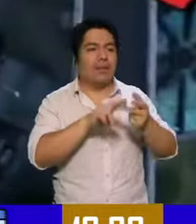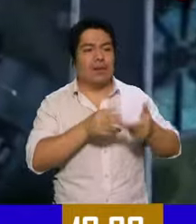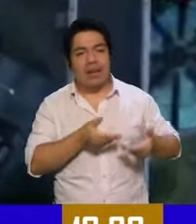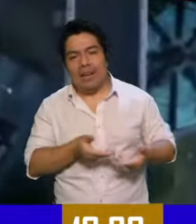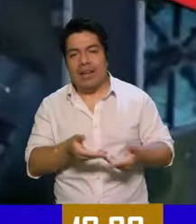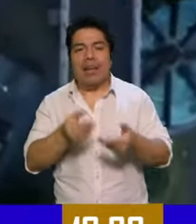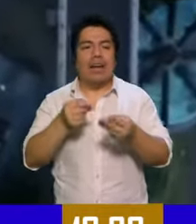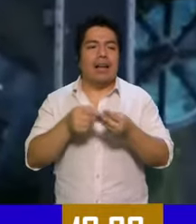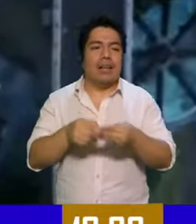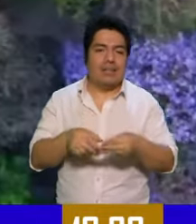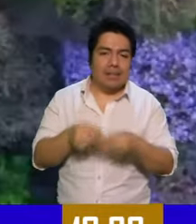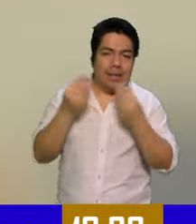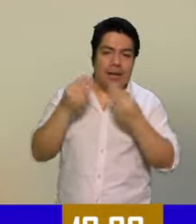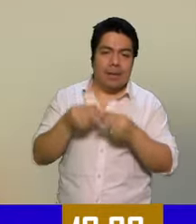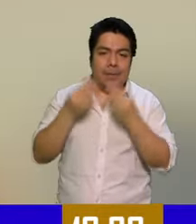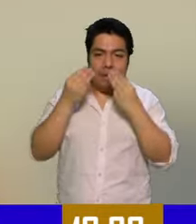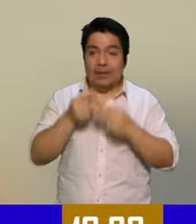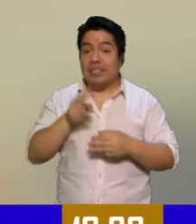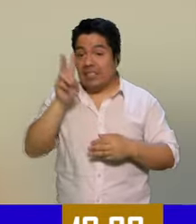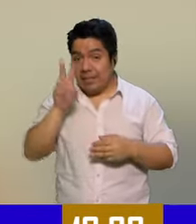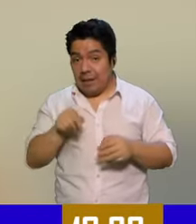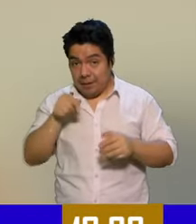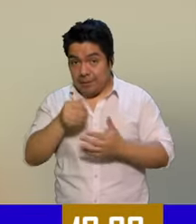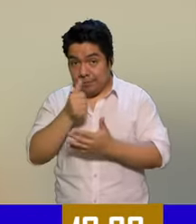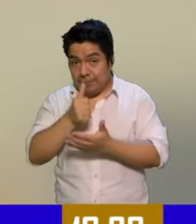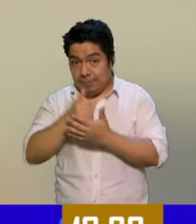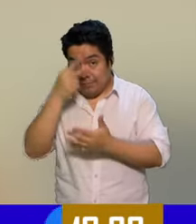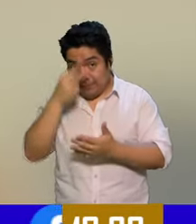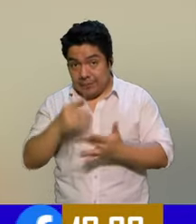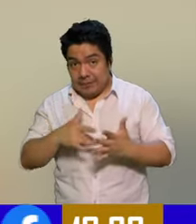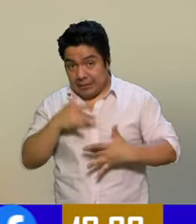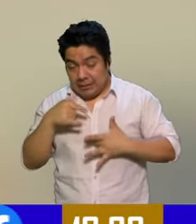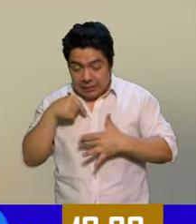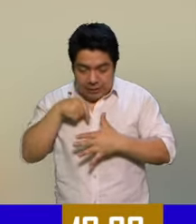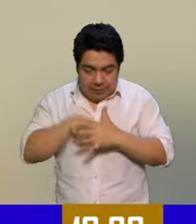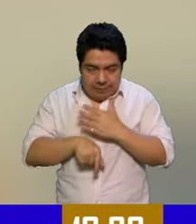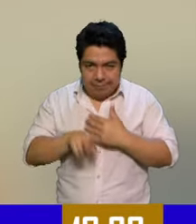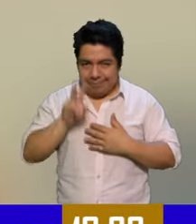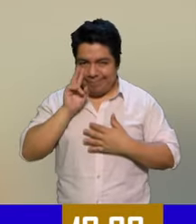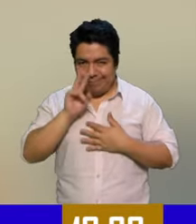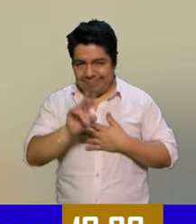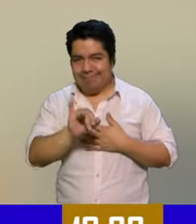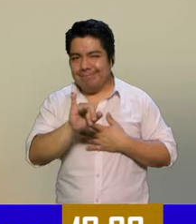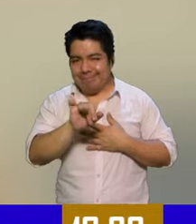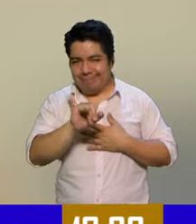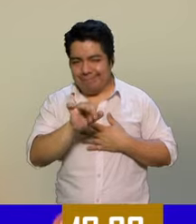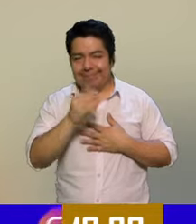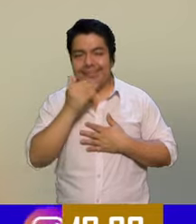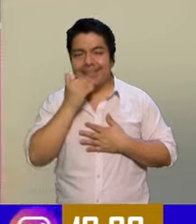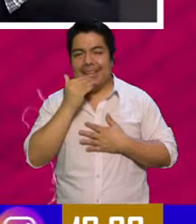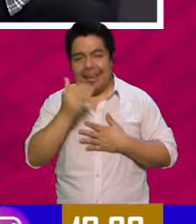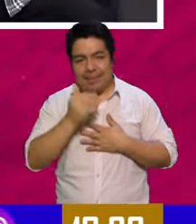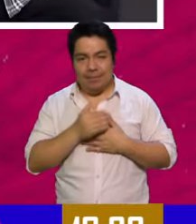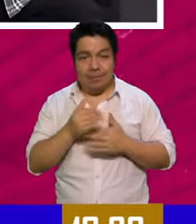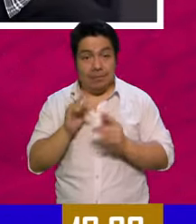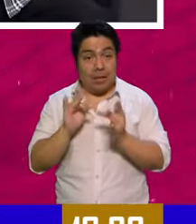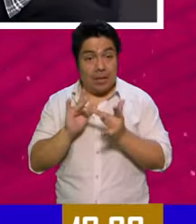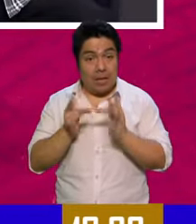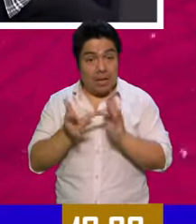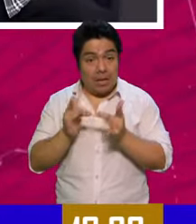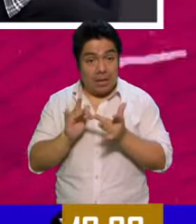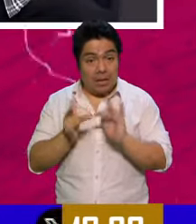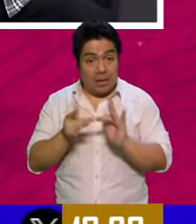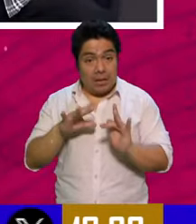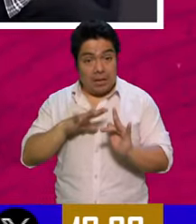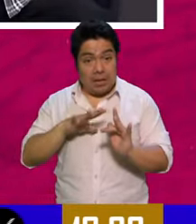mercado también, así que si de verdad vive en la Ciudad de México desde sus entrañas, seguro lo van a ver. Ahí está la cosa. Nuevamente, hay redes sociales de